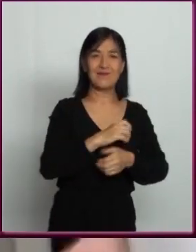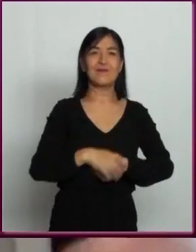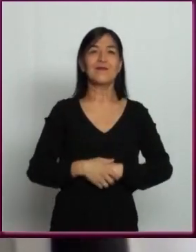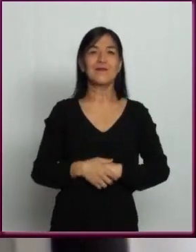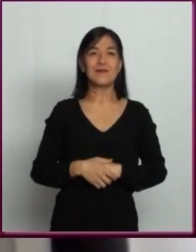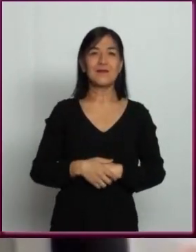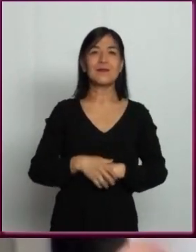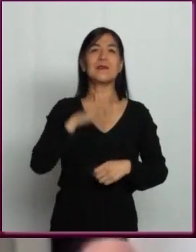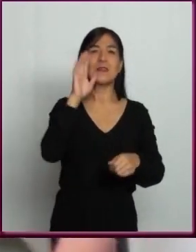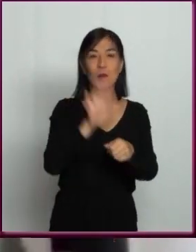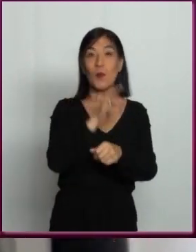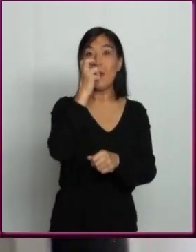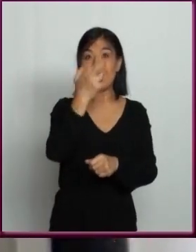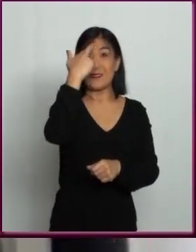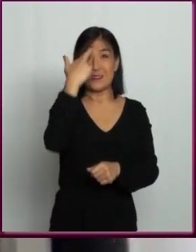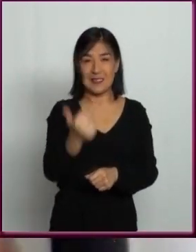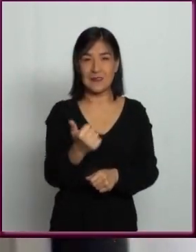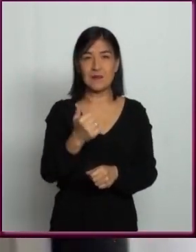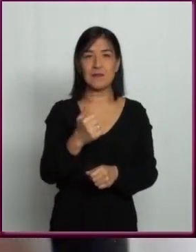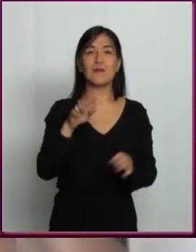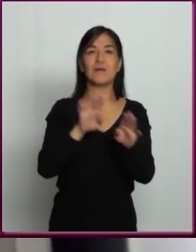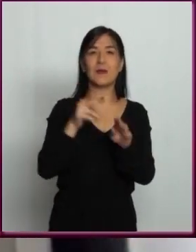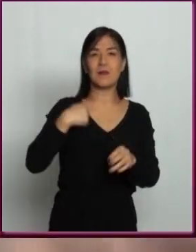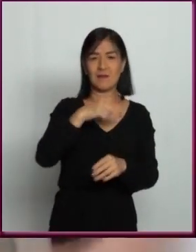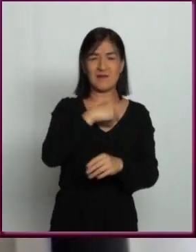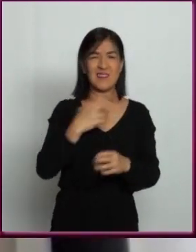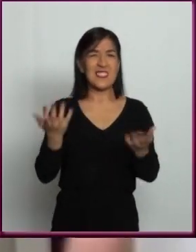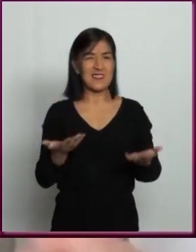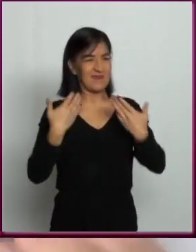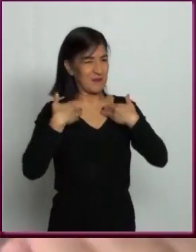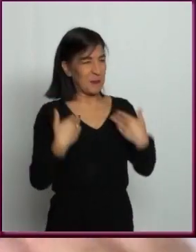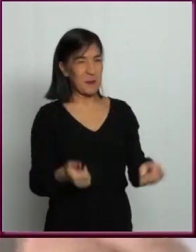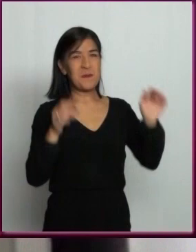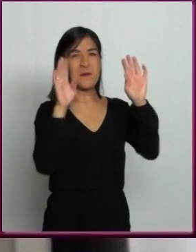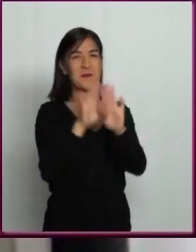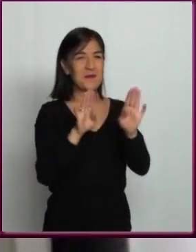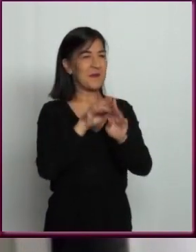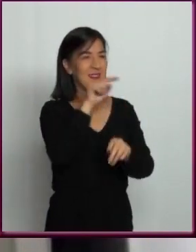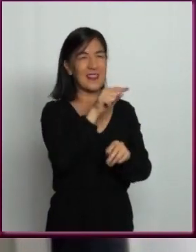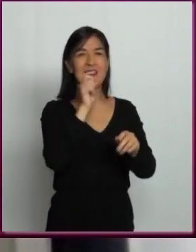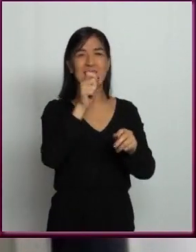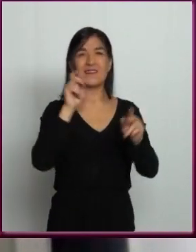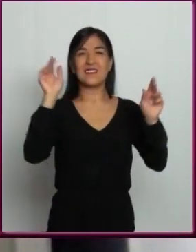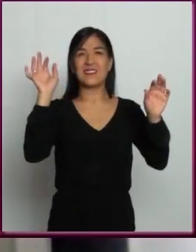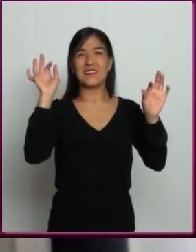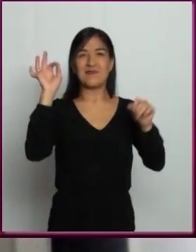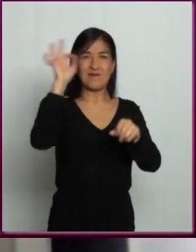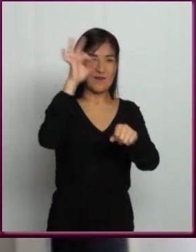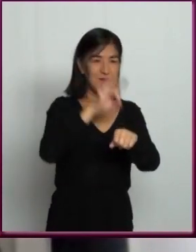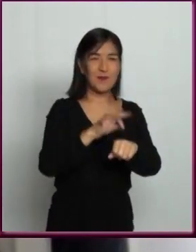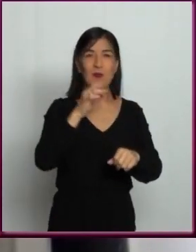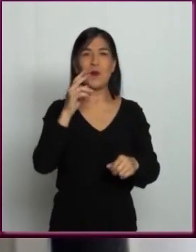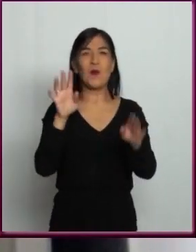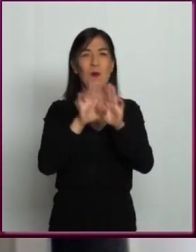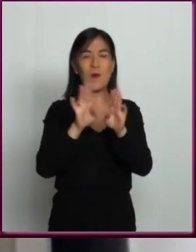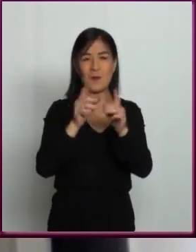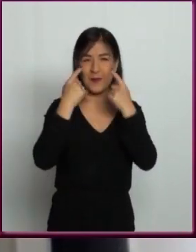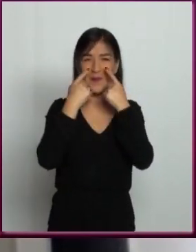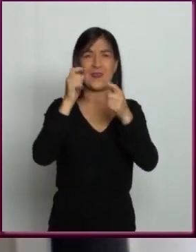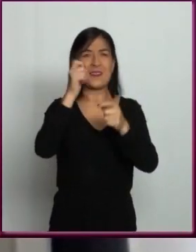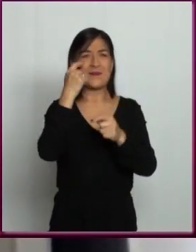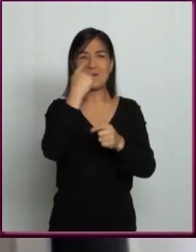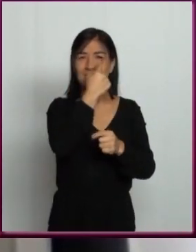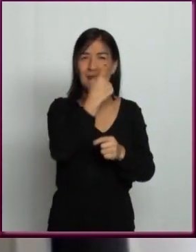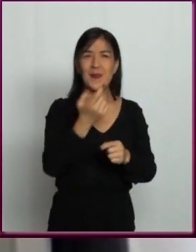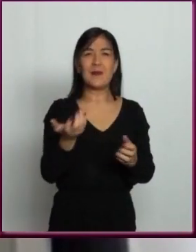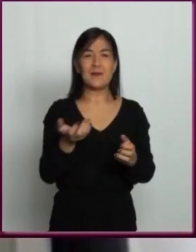Esta es la razón por la que nosotros es difícil comprender, ¿no? Esta visión en los insectos. En los insectos, muchos de